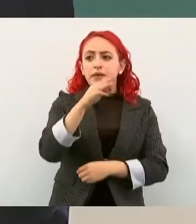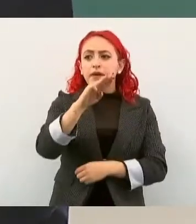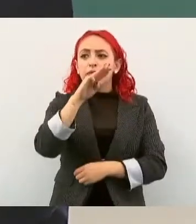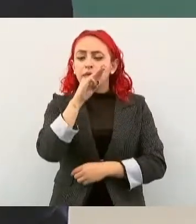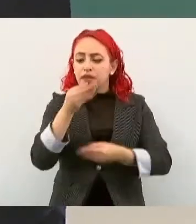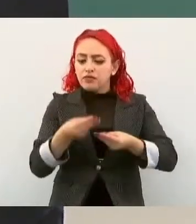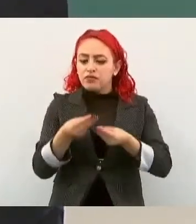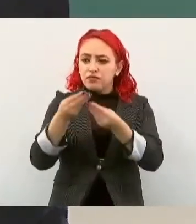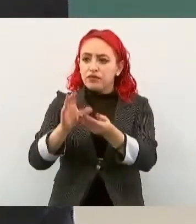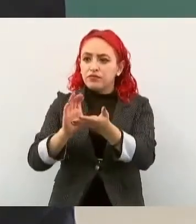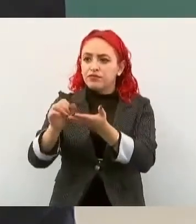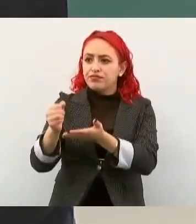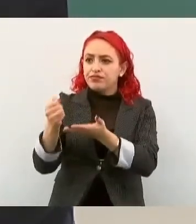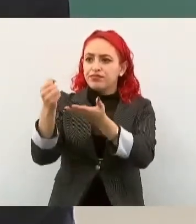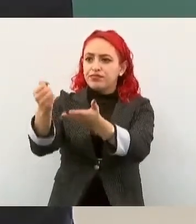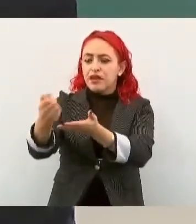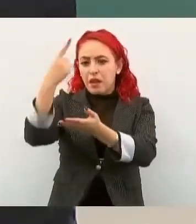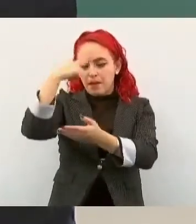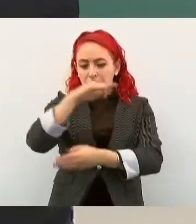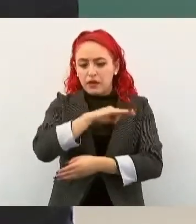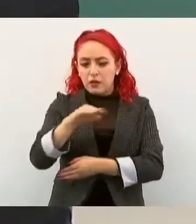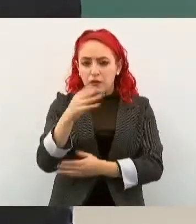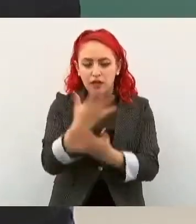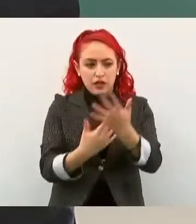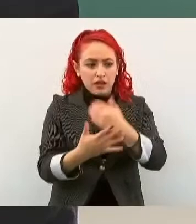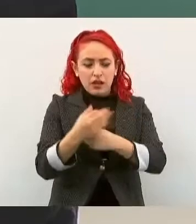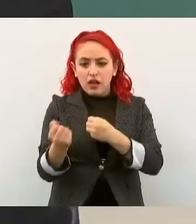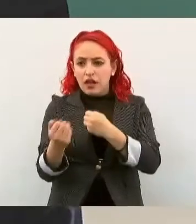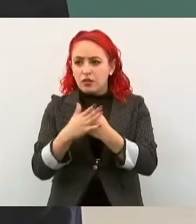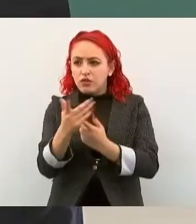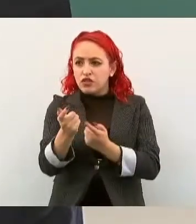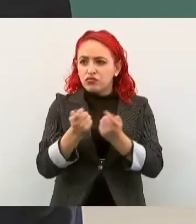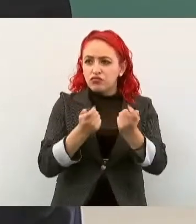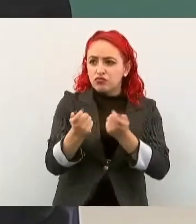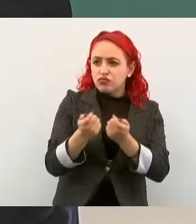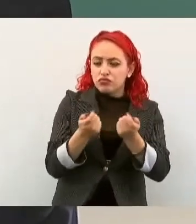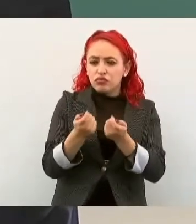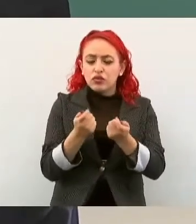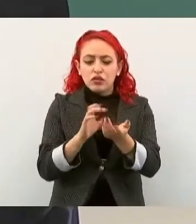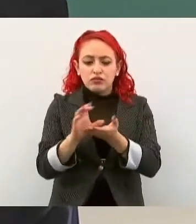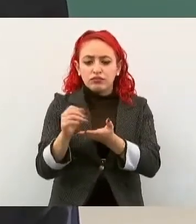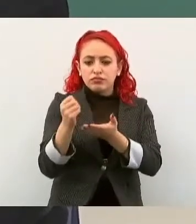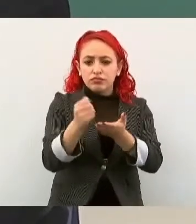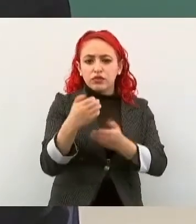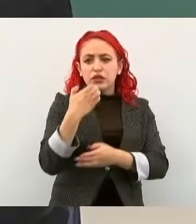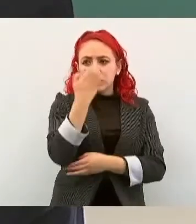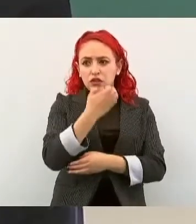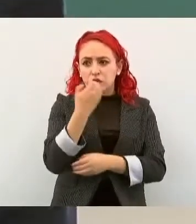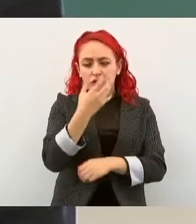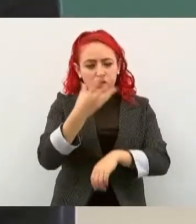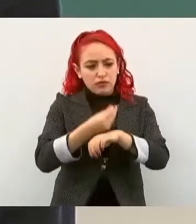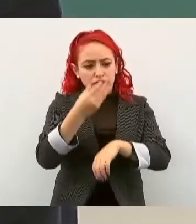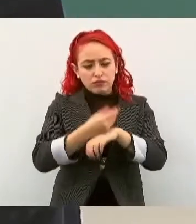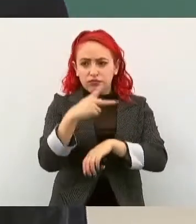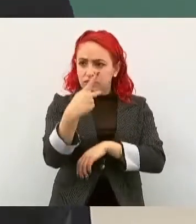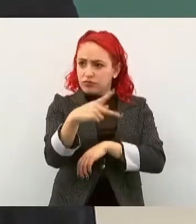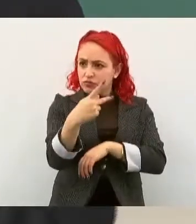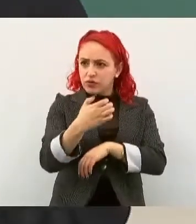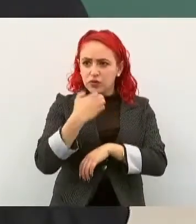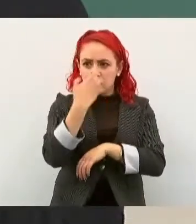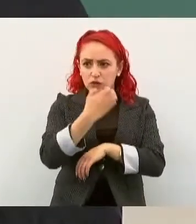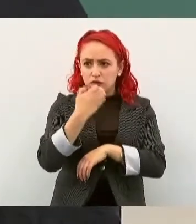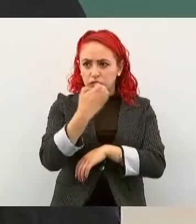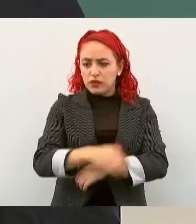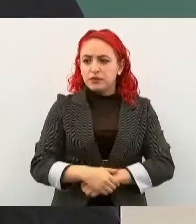familia, una cantidad para que ellos administren los recursos y le den mantenimiento a